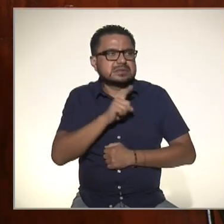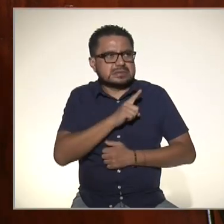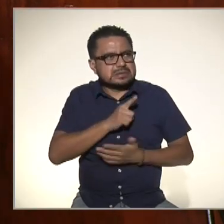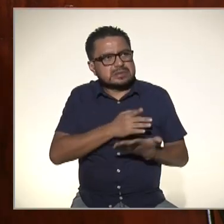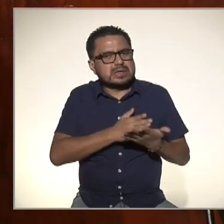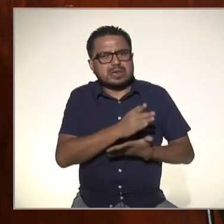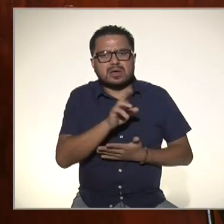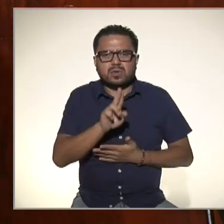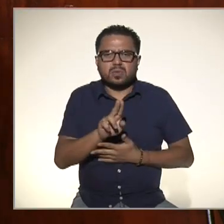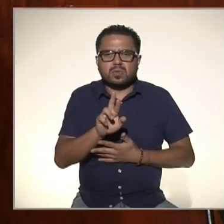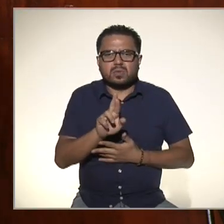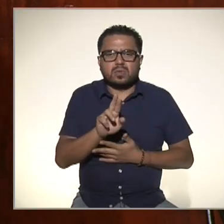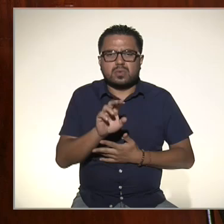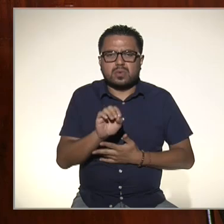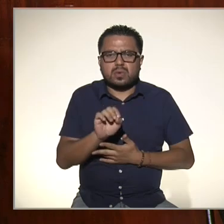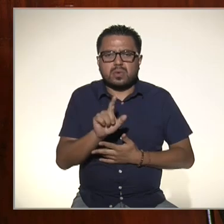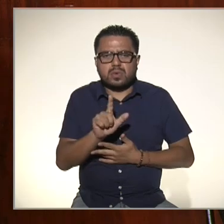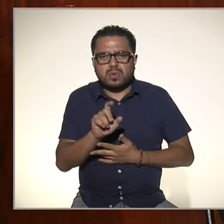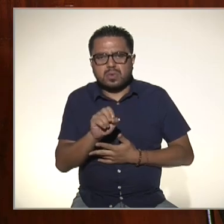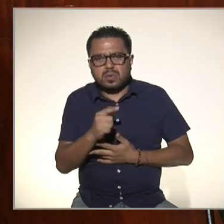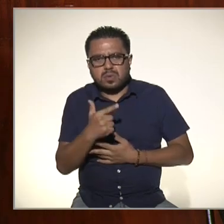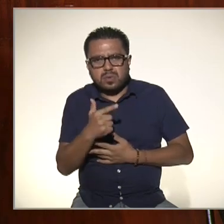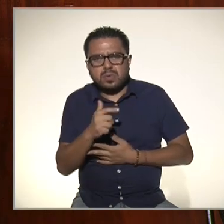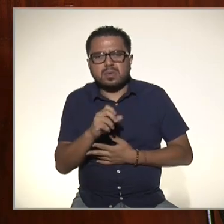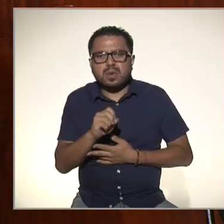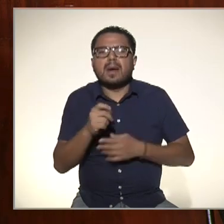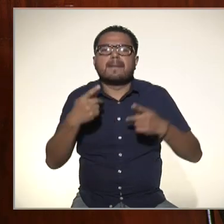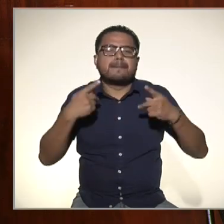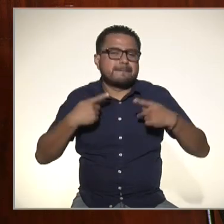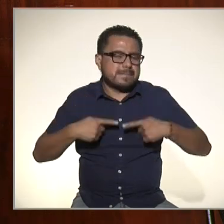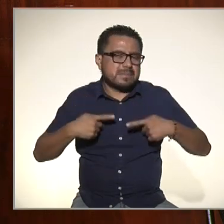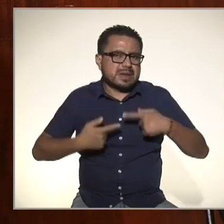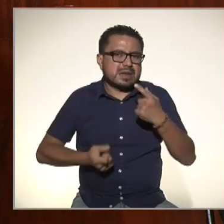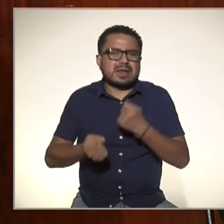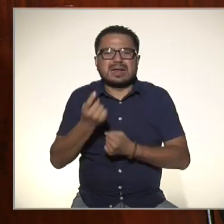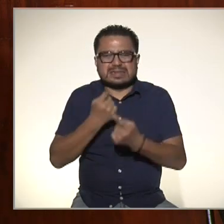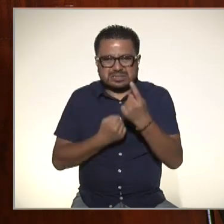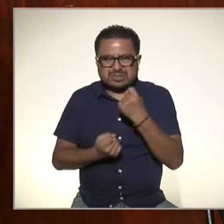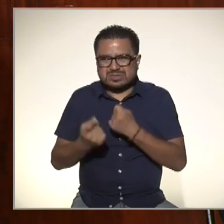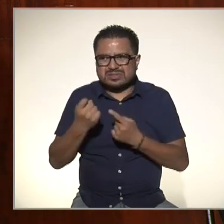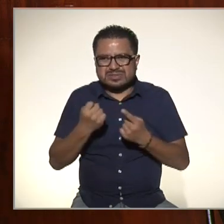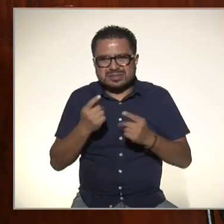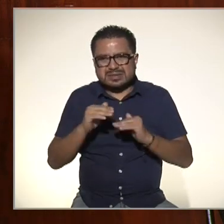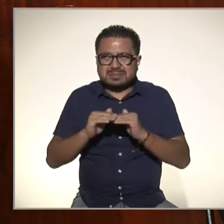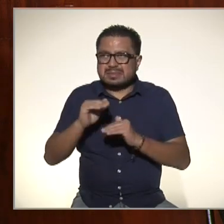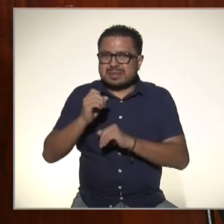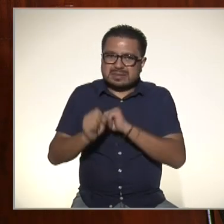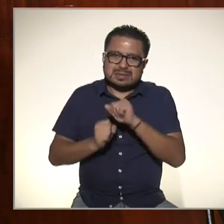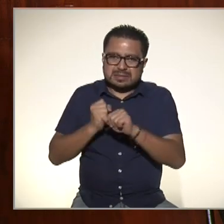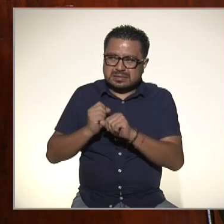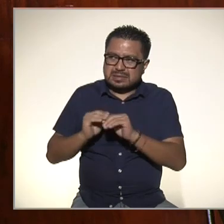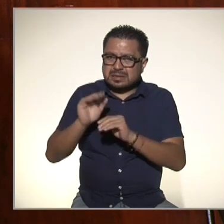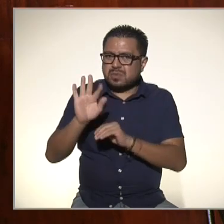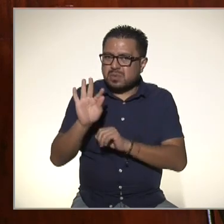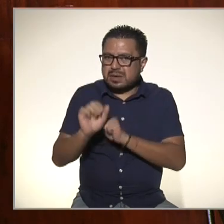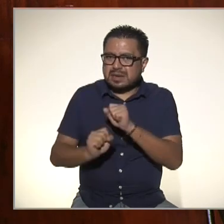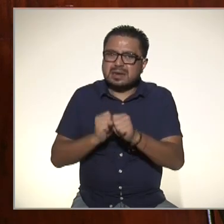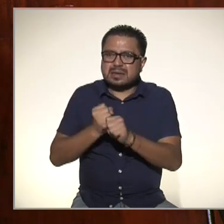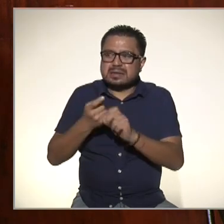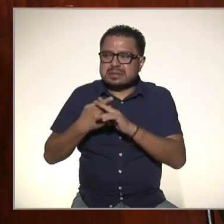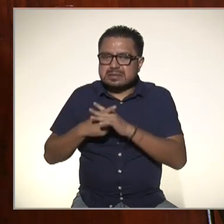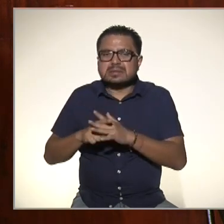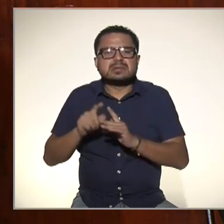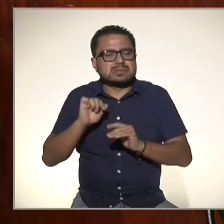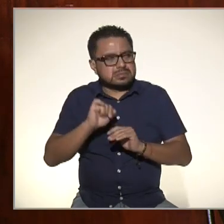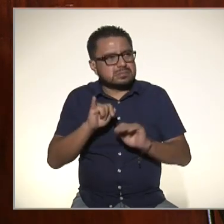urólogo. Exactamente. Pero bueno, obviamente ya en pacientes de mayor edad, a partir de los 40 años de edad, sí